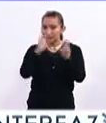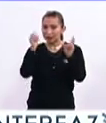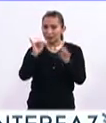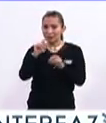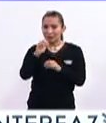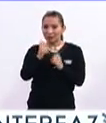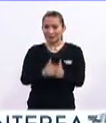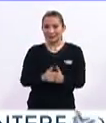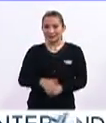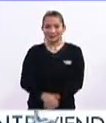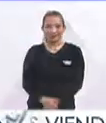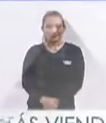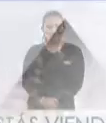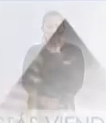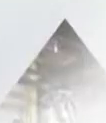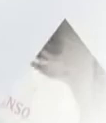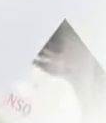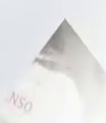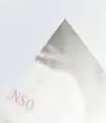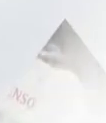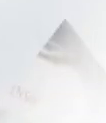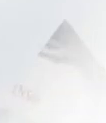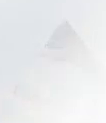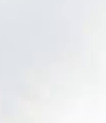más en Interfaz. No se vayan.